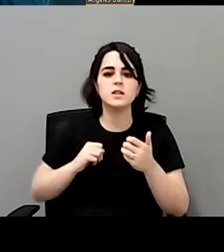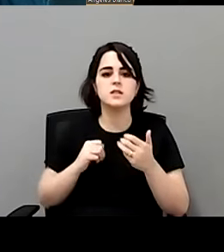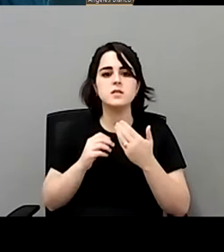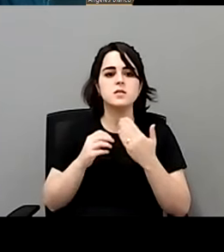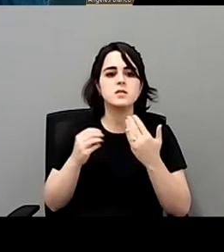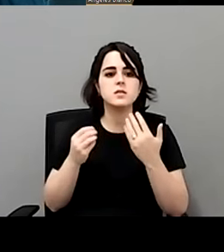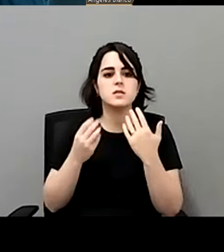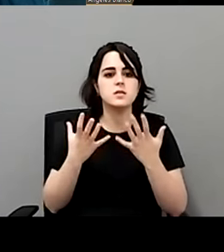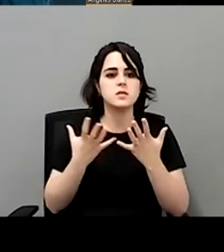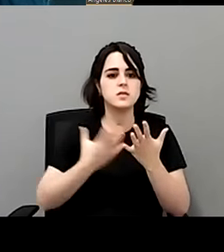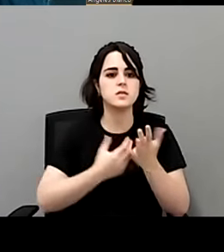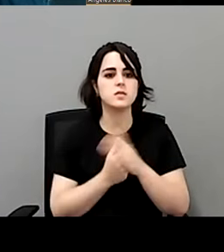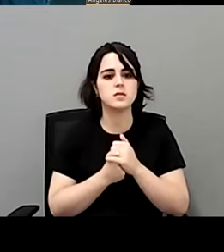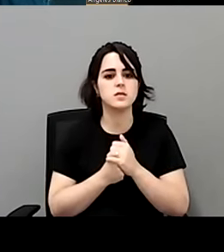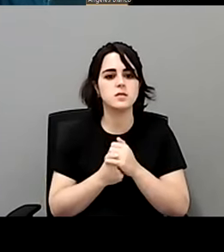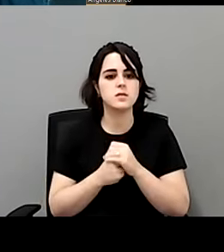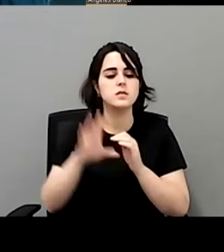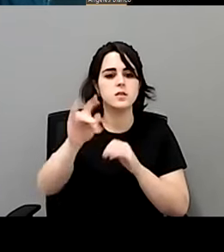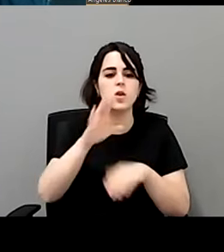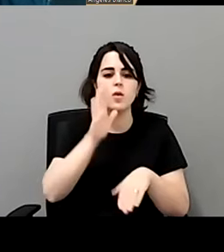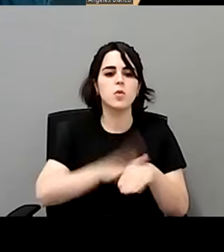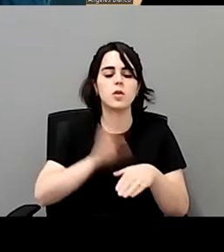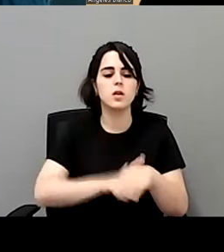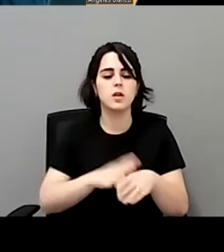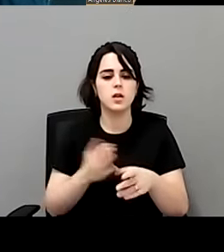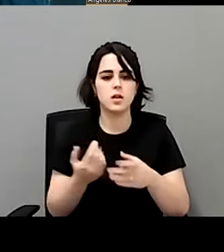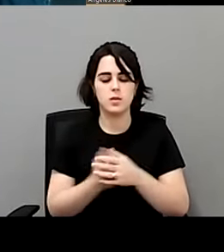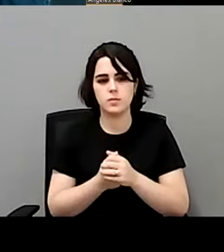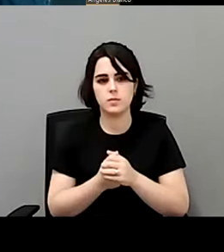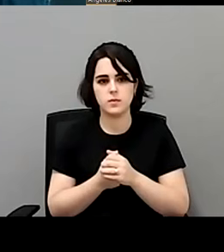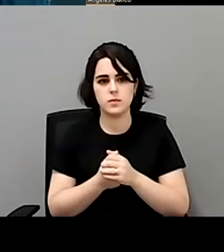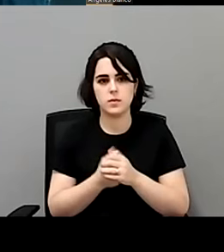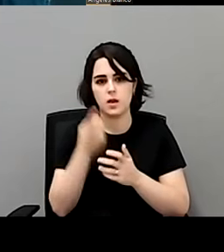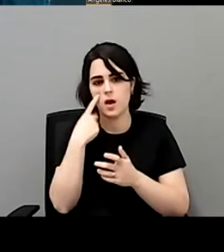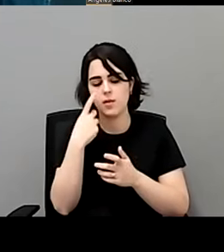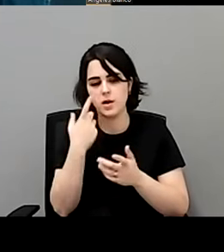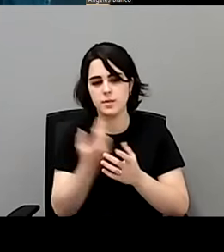Sí. ¿Por qué, Rocío? A ver,